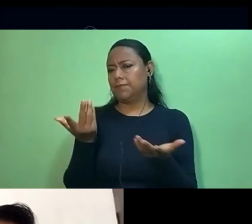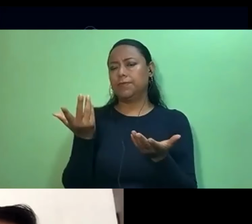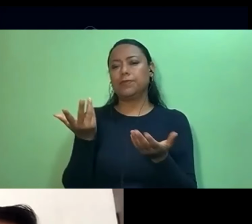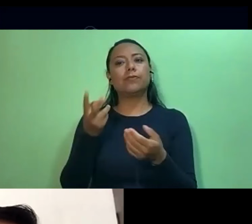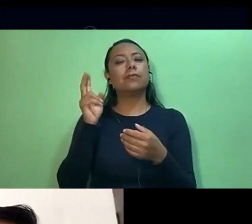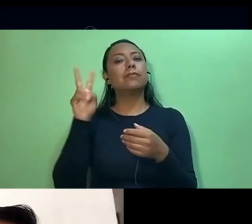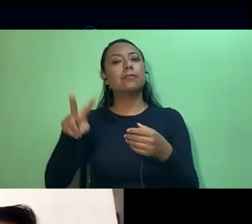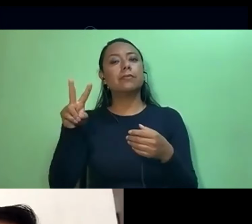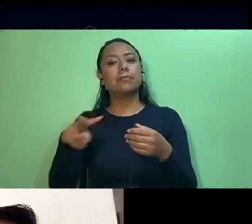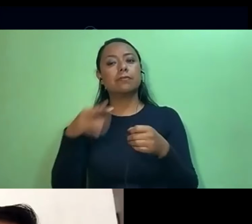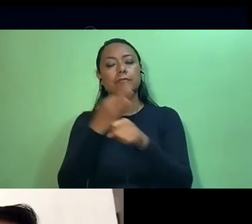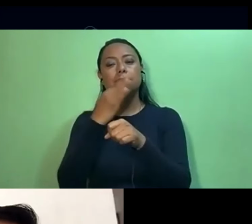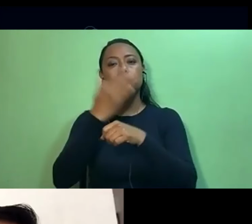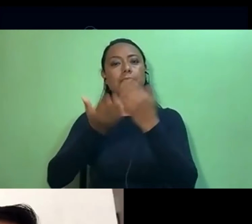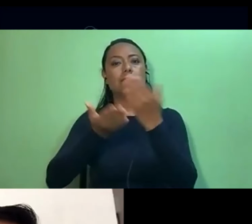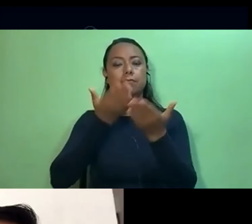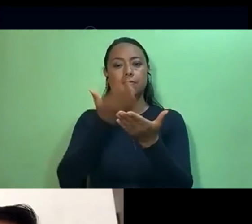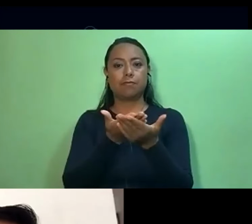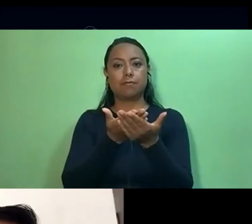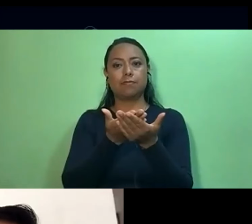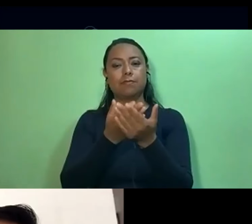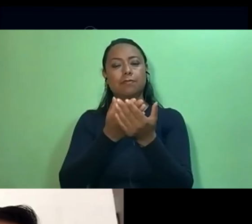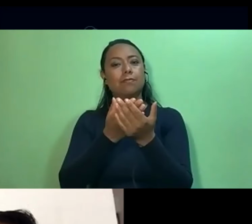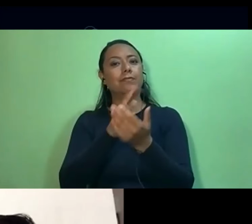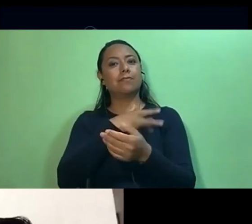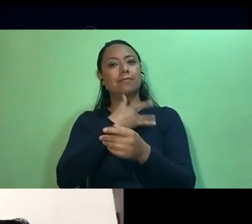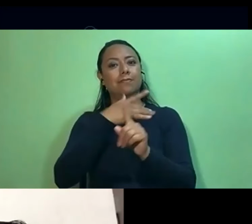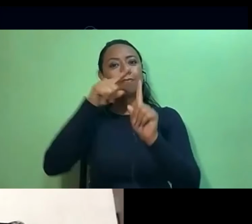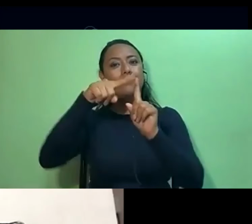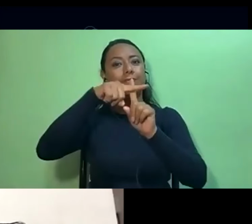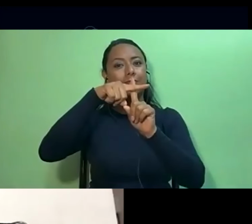planteada en un sentido positivo,